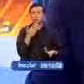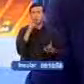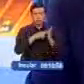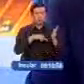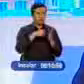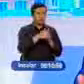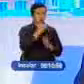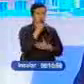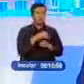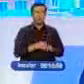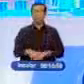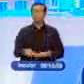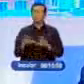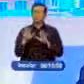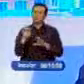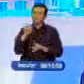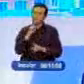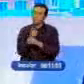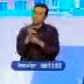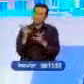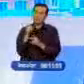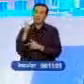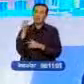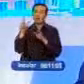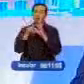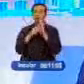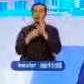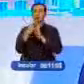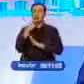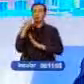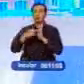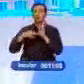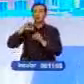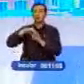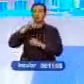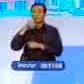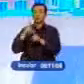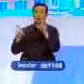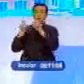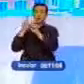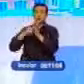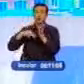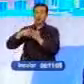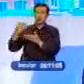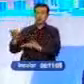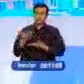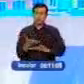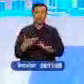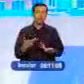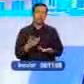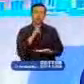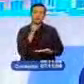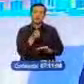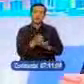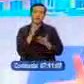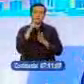registro civil? Pero ahí, Carlos, sí, sin duda, nosotros, el propio código señala que el registro electoral se hace con los datos que no da el registro civil. Pero obviamente no